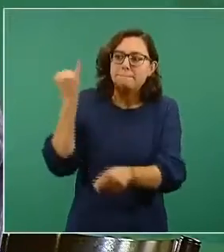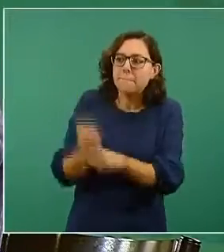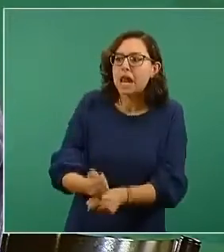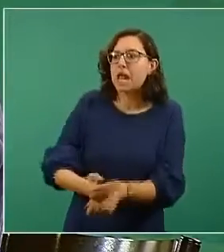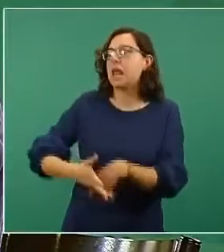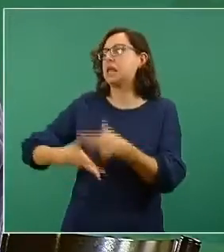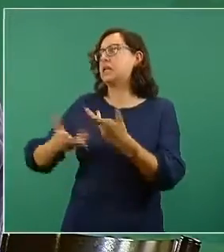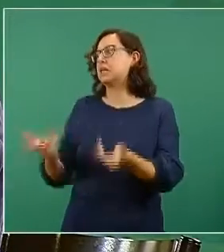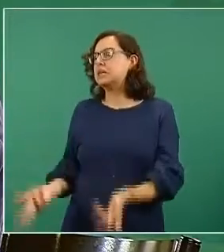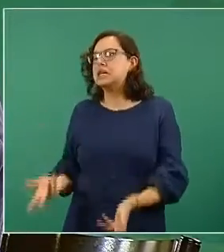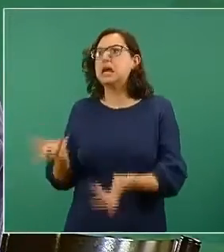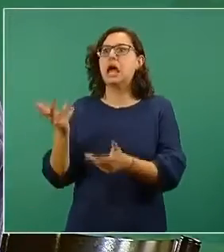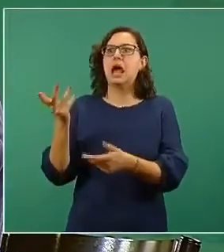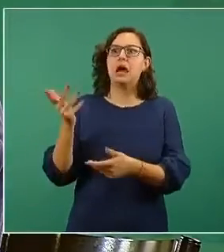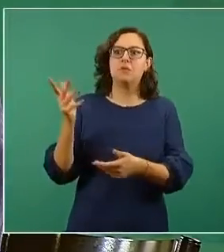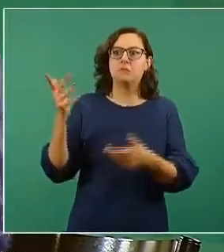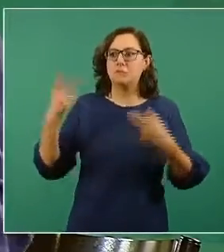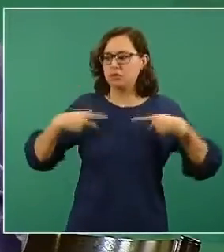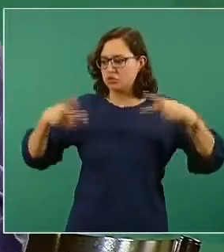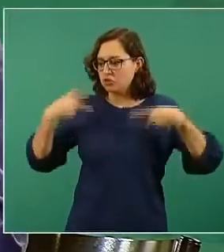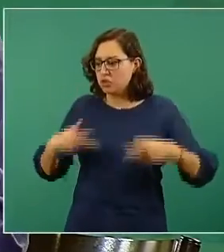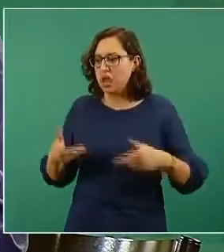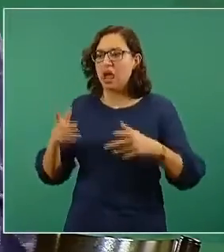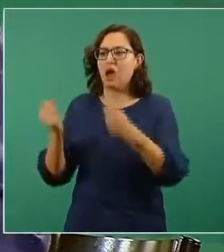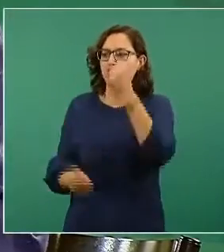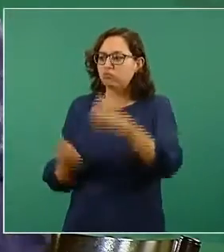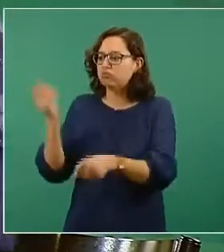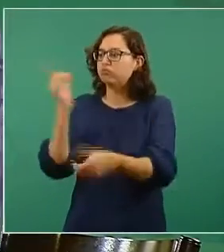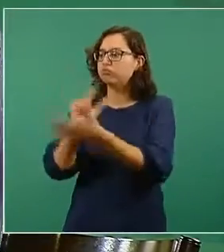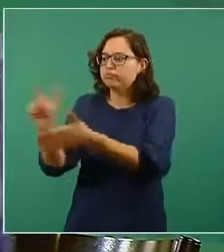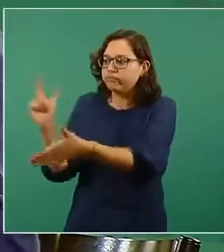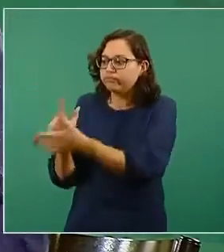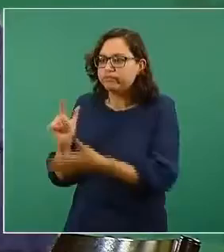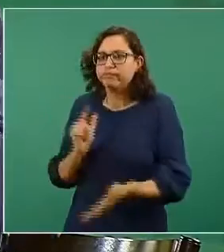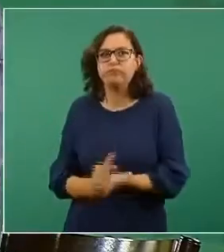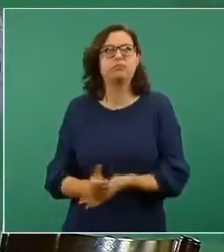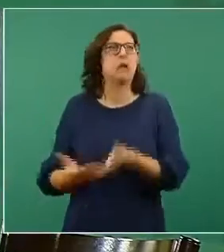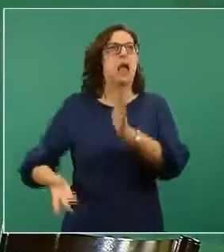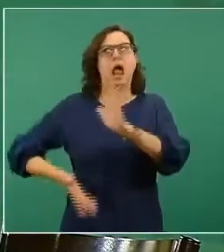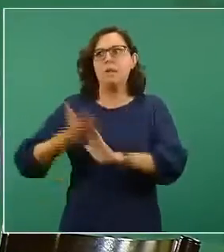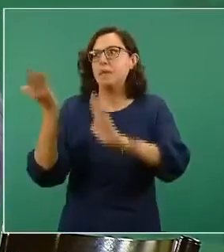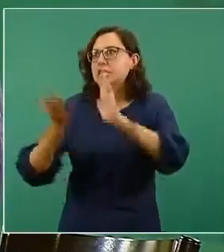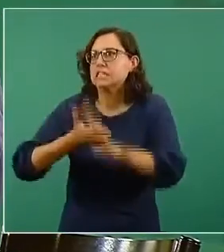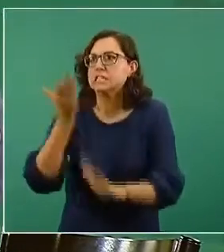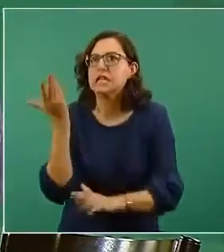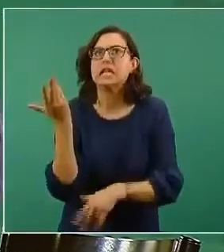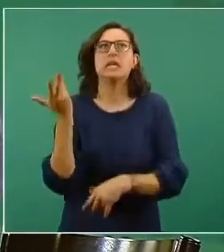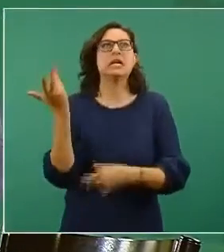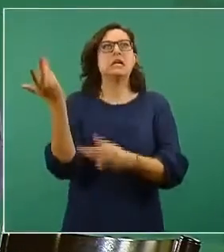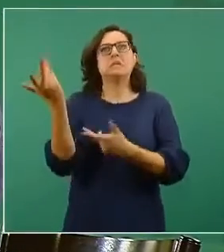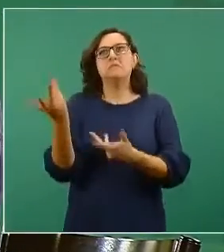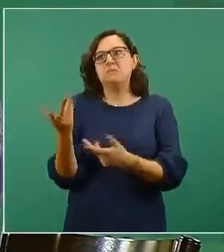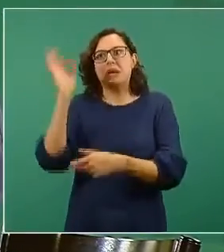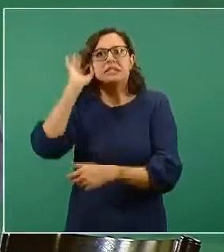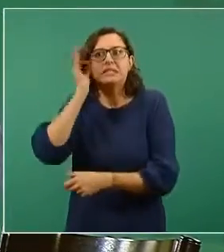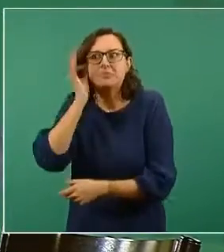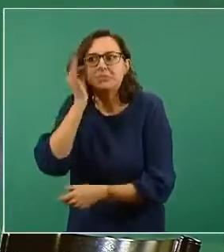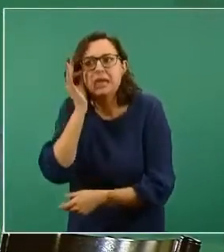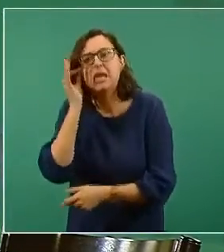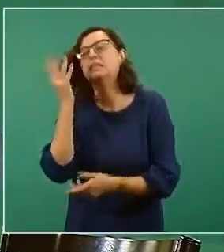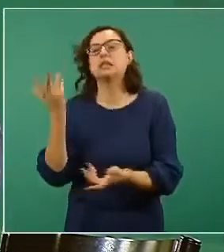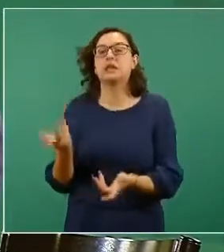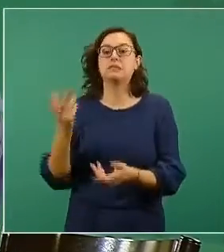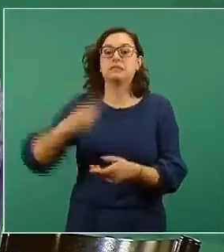un establecimiento, por mencionar solo algunos, y los albañiles y las personas que hacen trabajo doméstico,